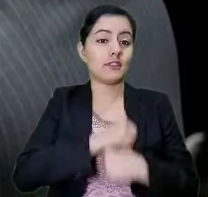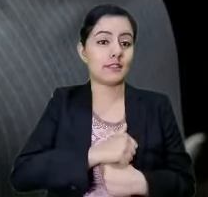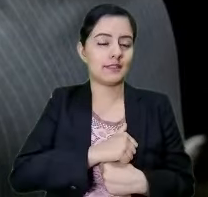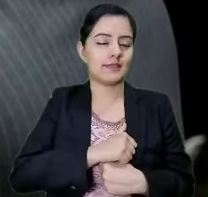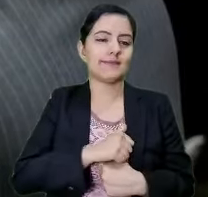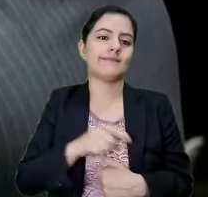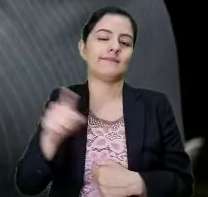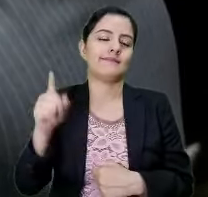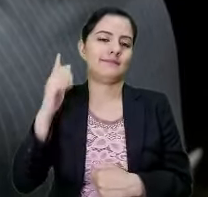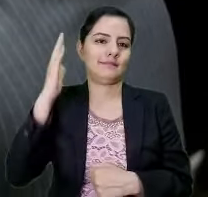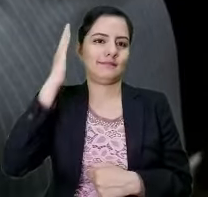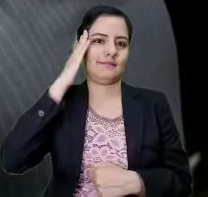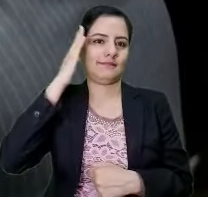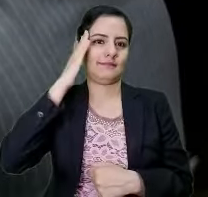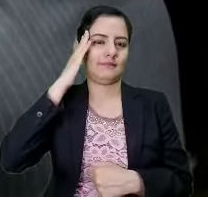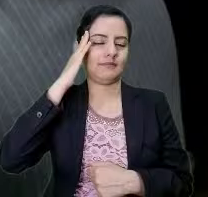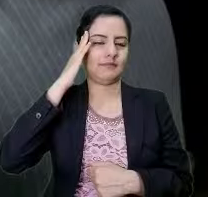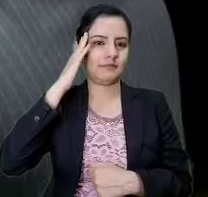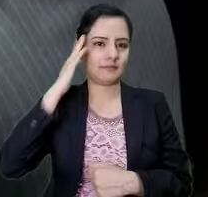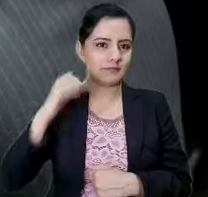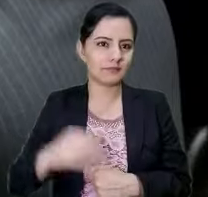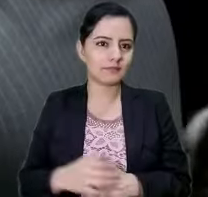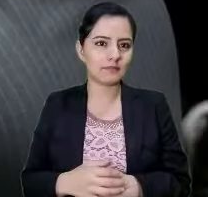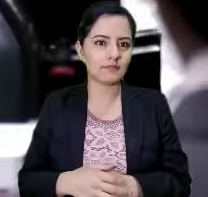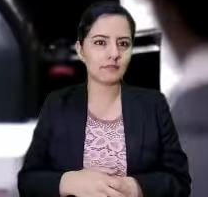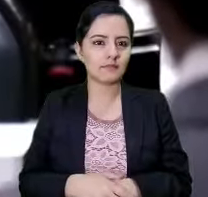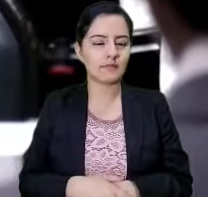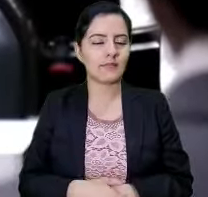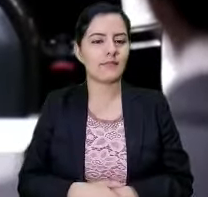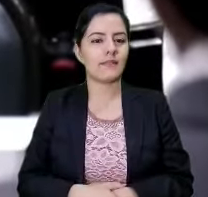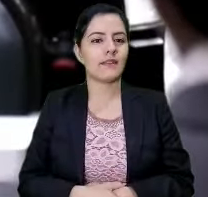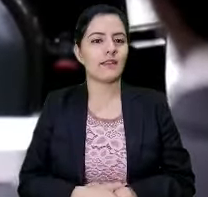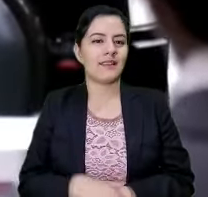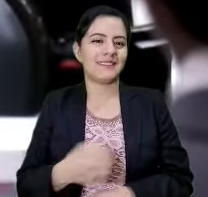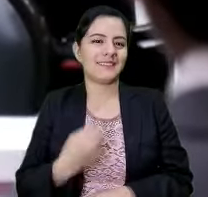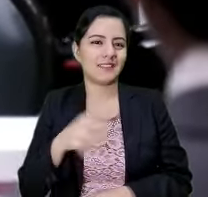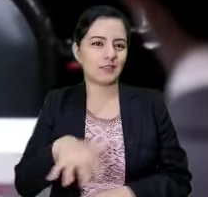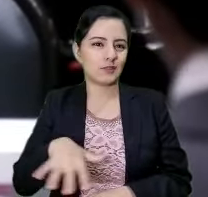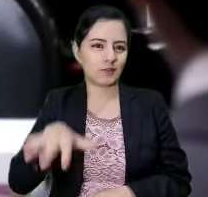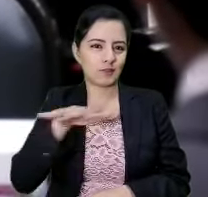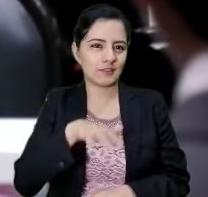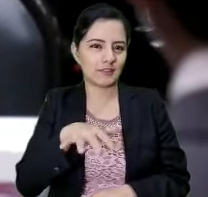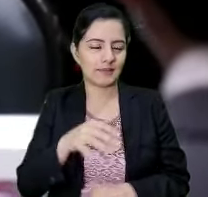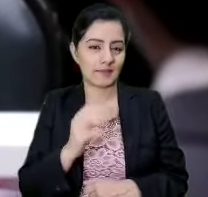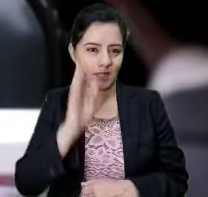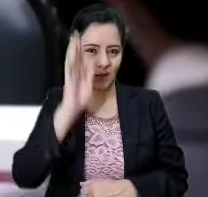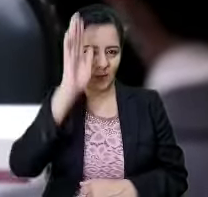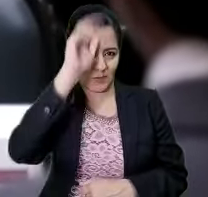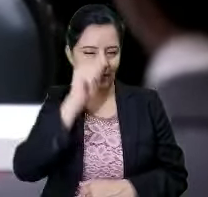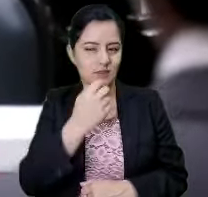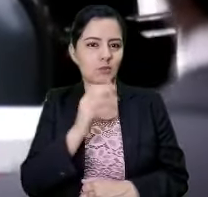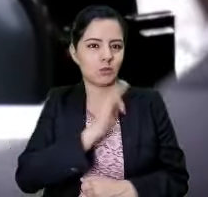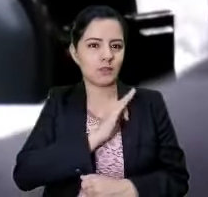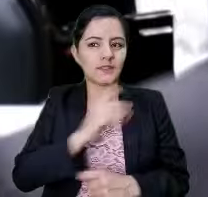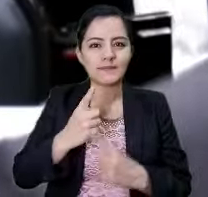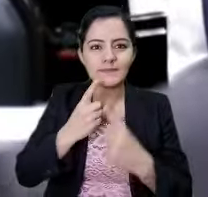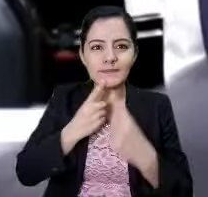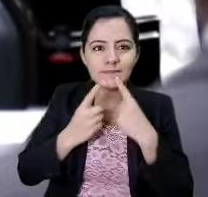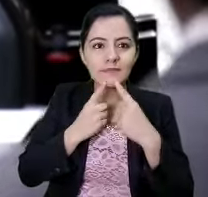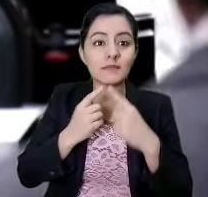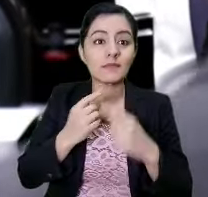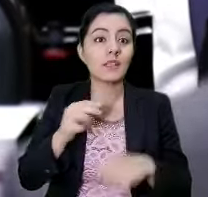este, de esta suscripción de este convenio. El municipio más grande del